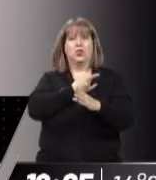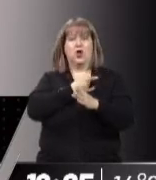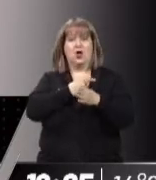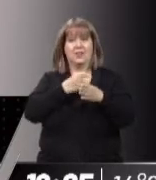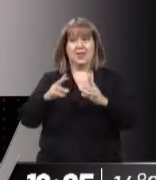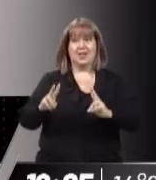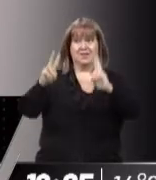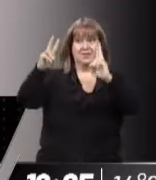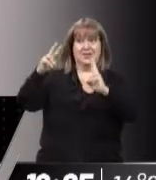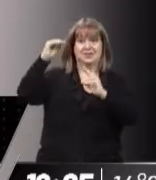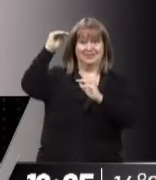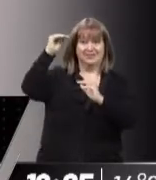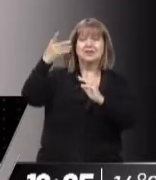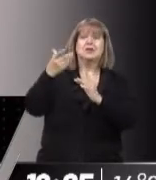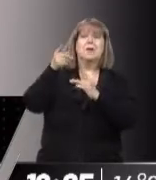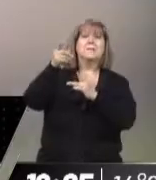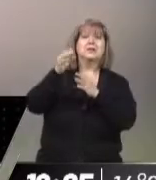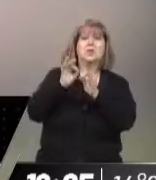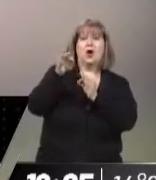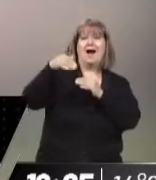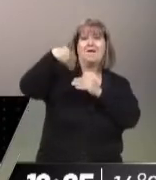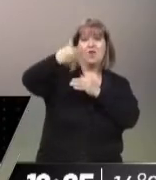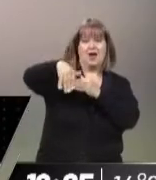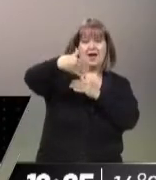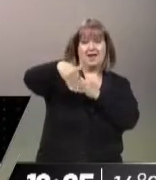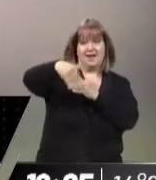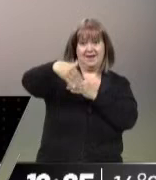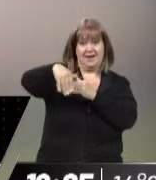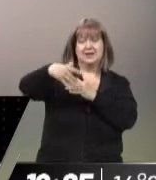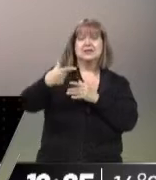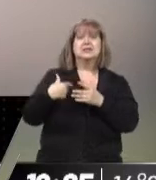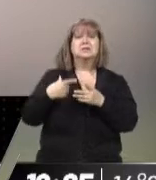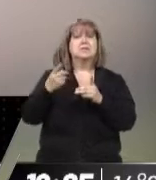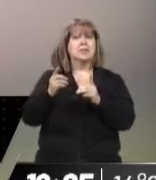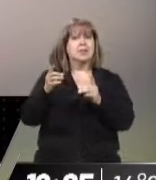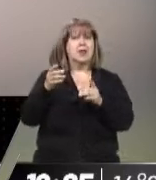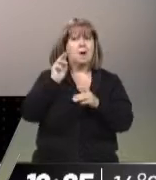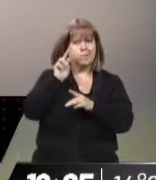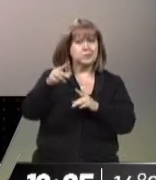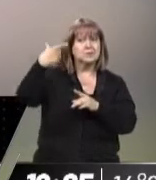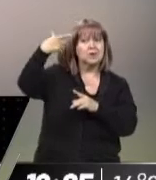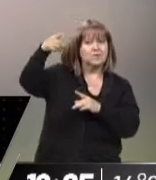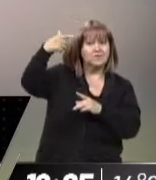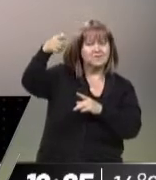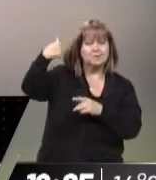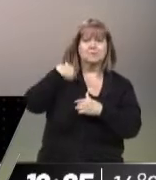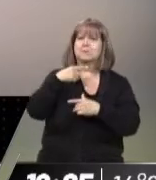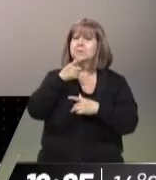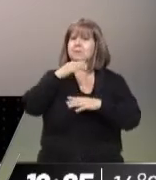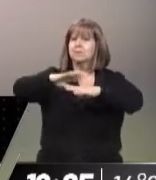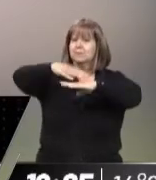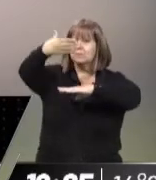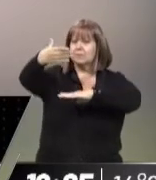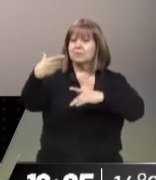la casa o cercano a la casa de la vicepresidenta en Recoleta, donde estuvieron, al menos así